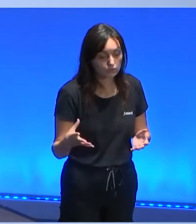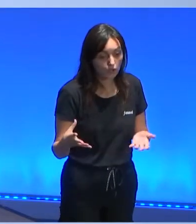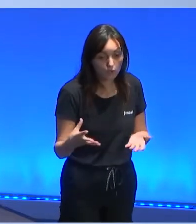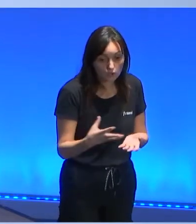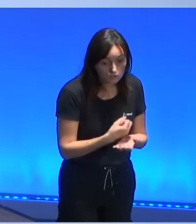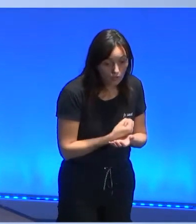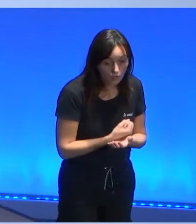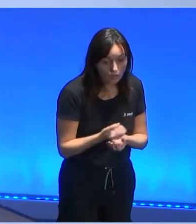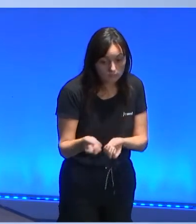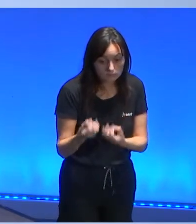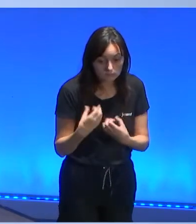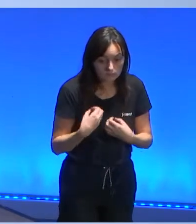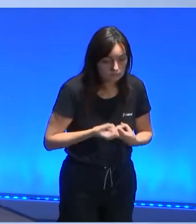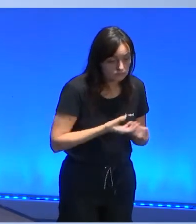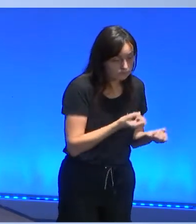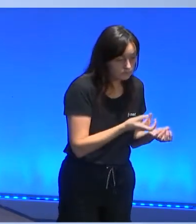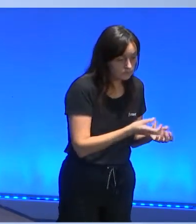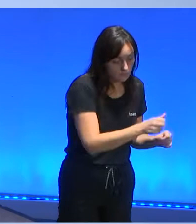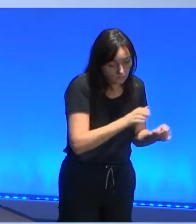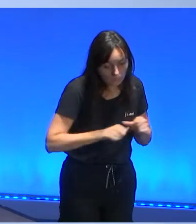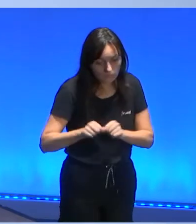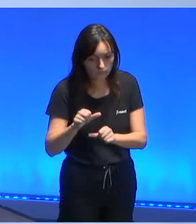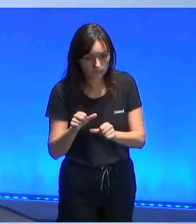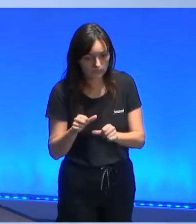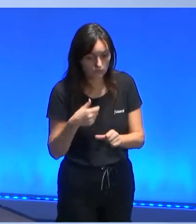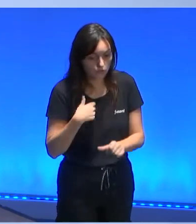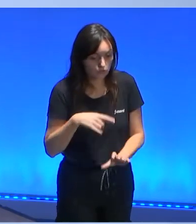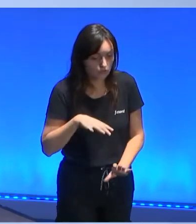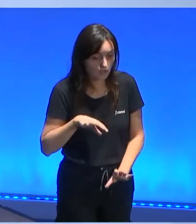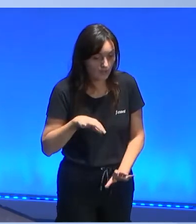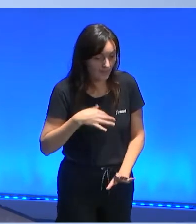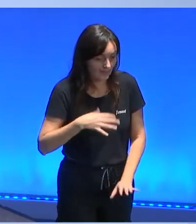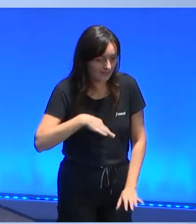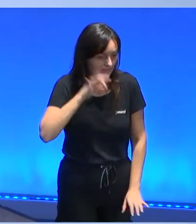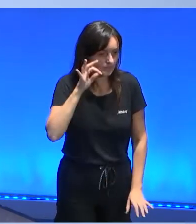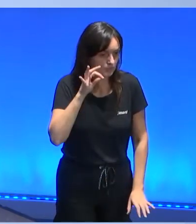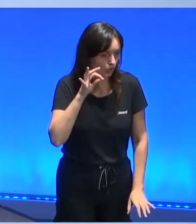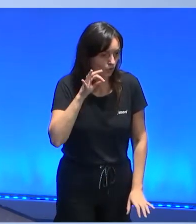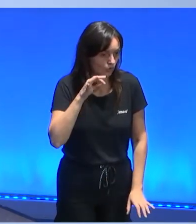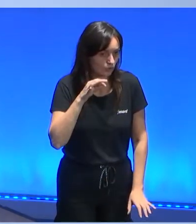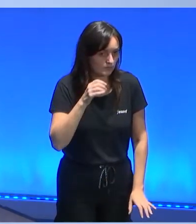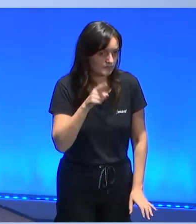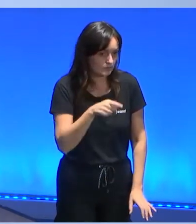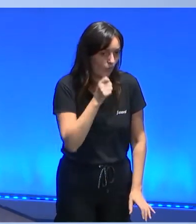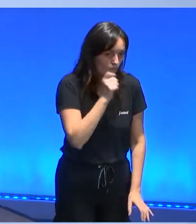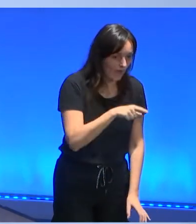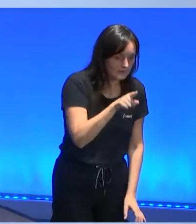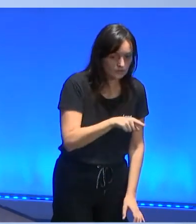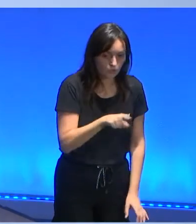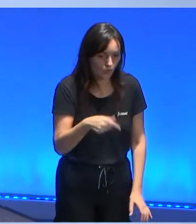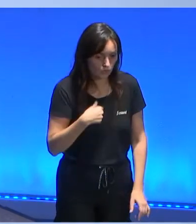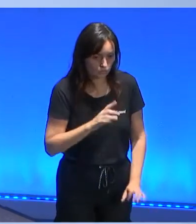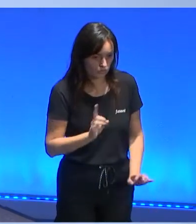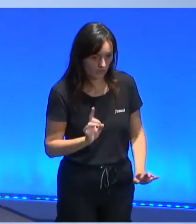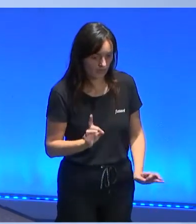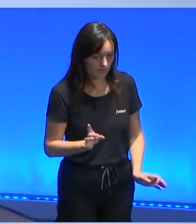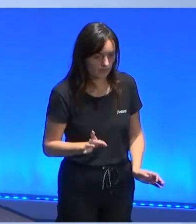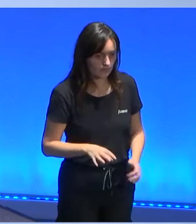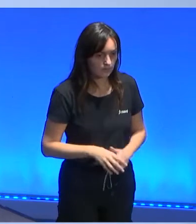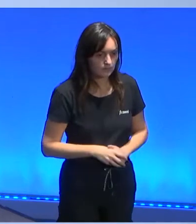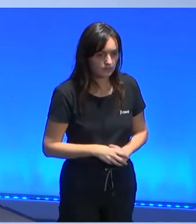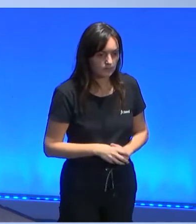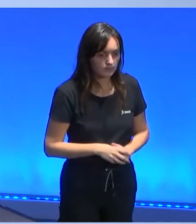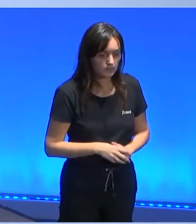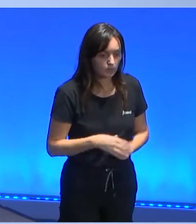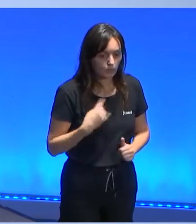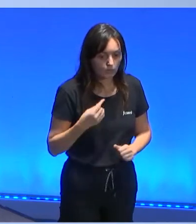devolución, porque no éramos nadie para tomar decisiones acerca de lo que valía o no valía. ¿Quiénes éramos nosotros